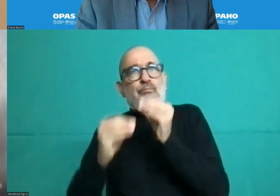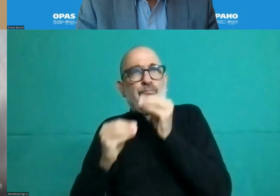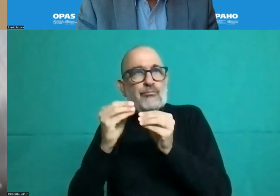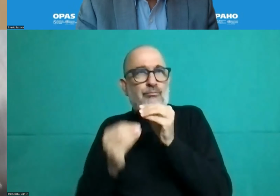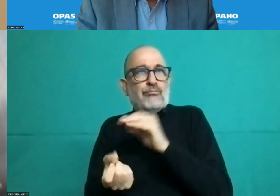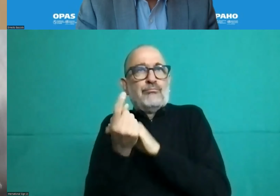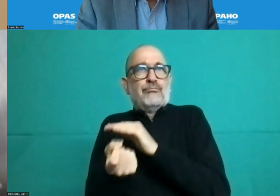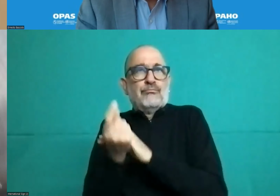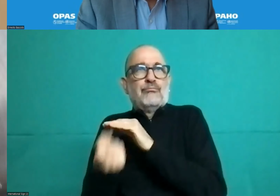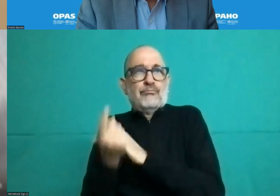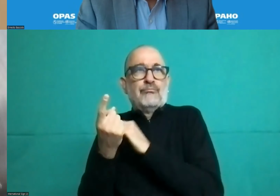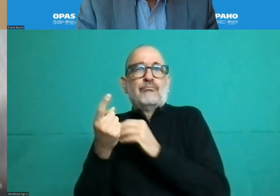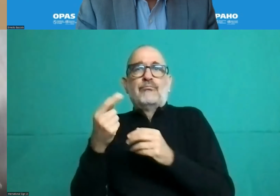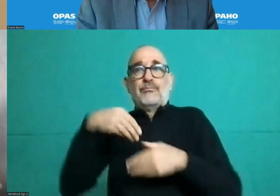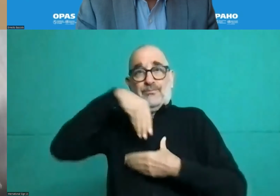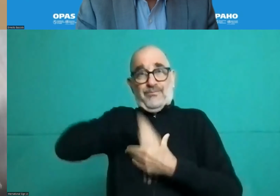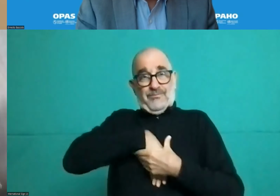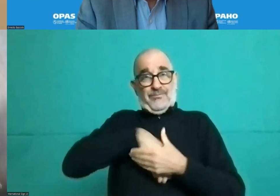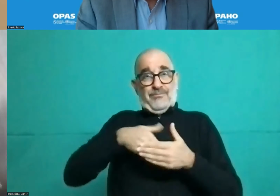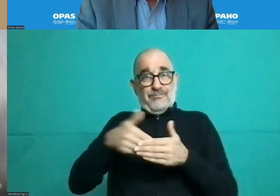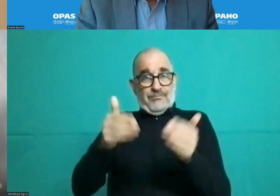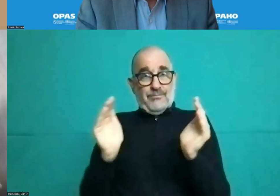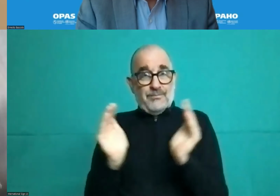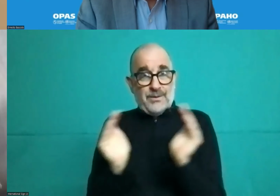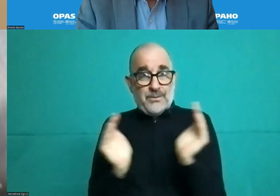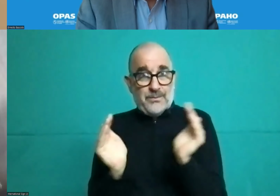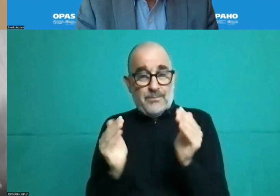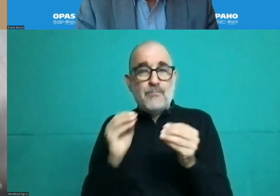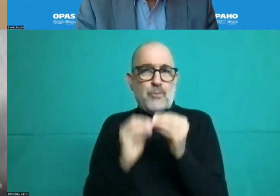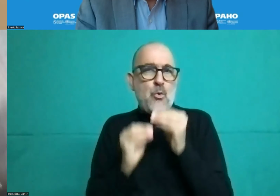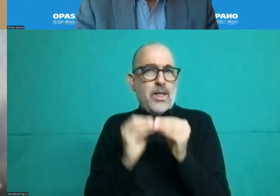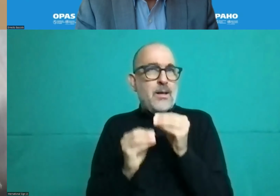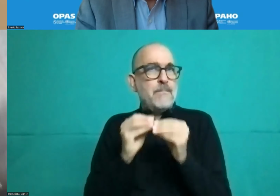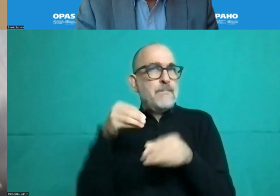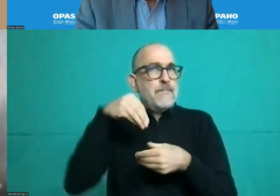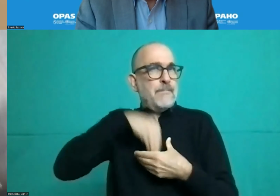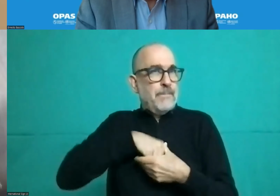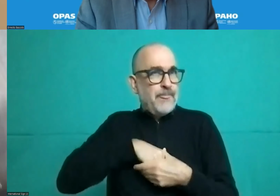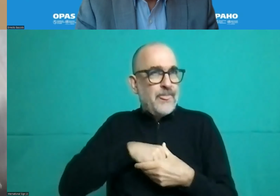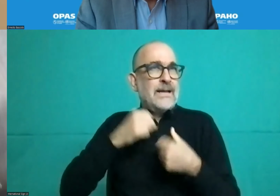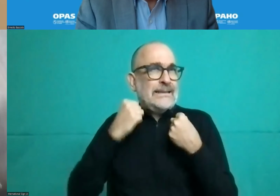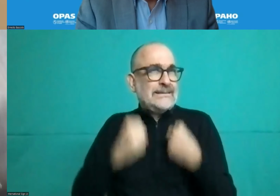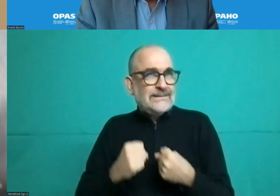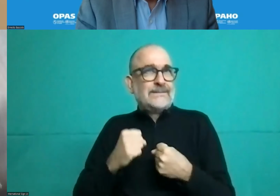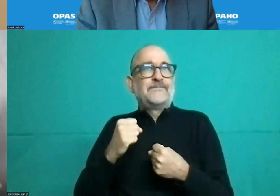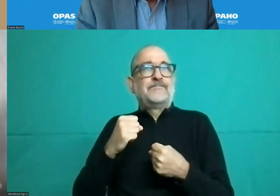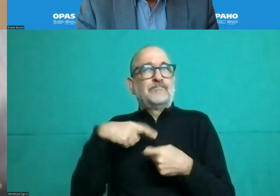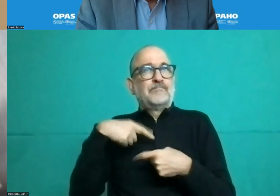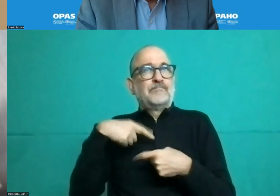tuvo el riesgo de padecer infección asociada a la atención a la salud. Y desafortunadamente así fue.